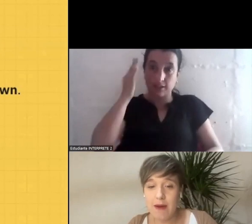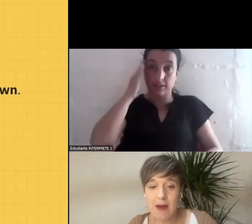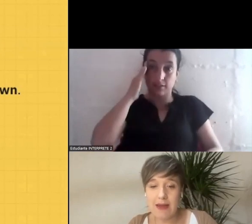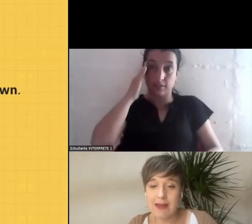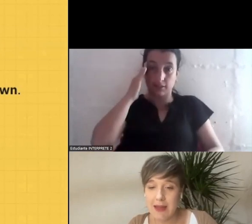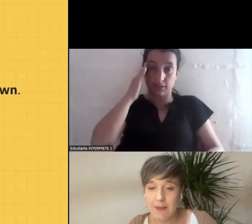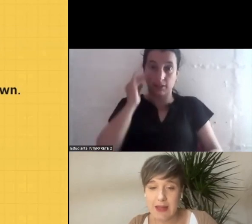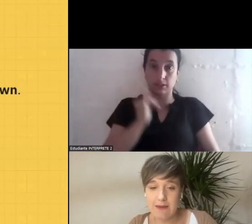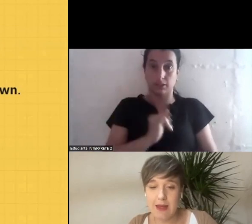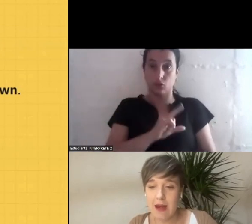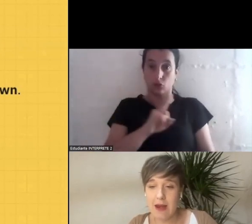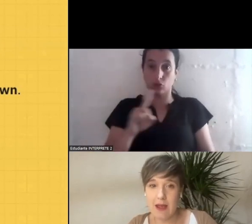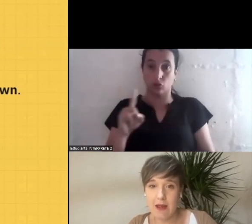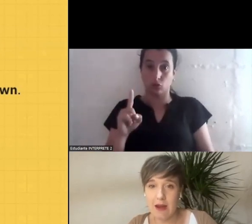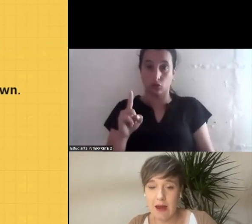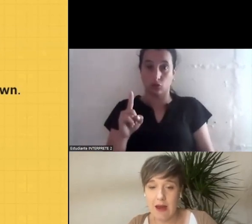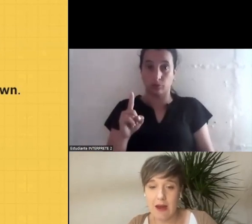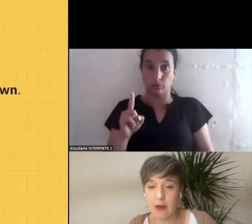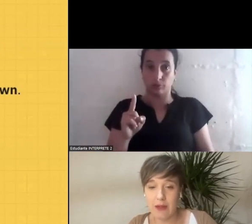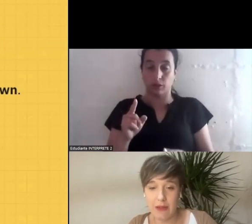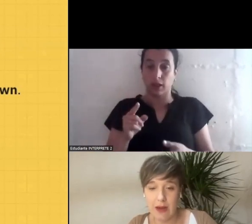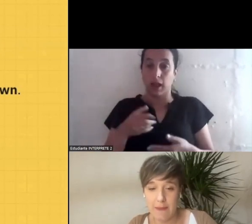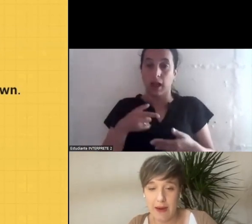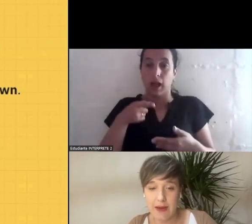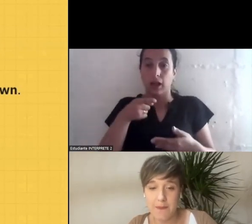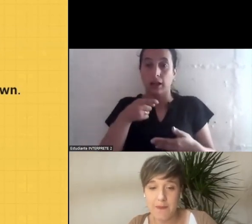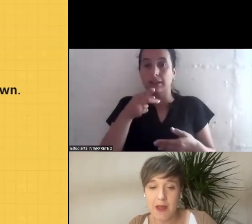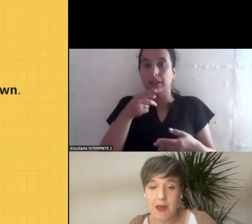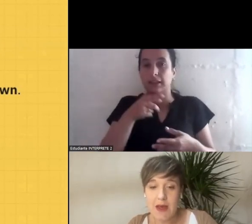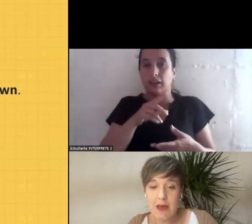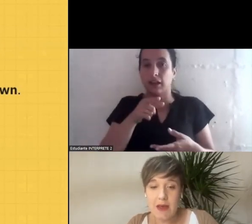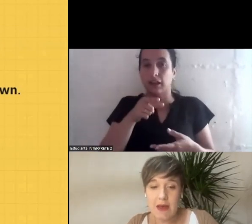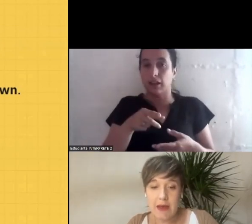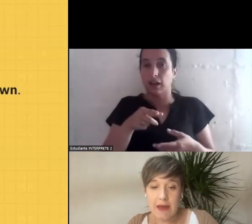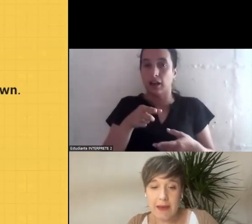de prueba, siempre se debe darle la autorización de la madre.